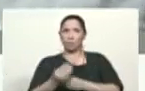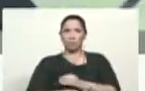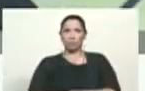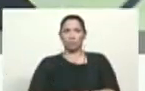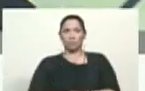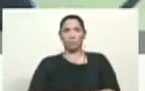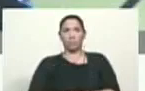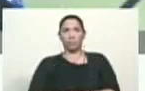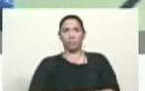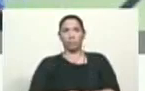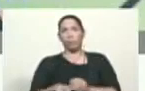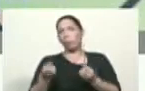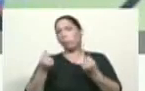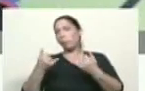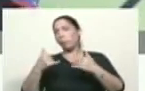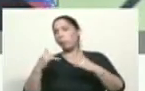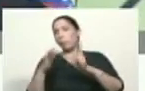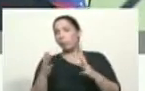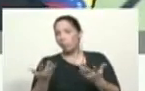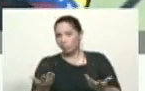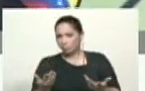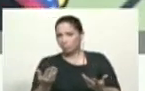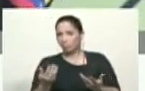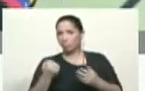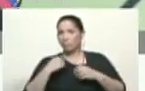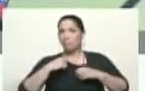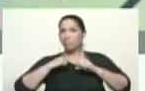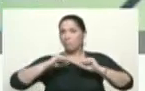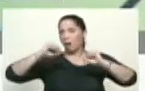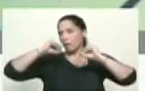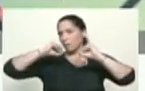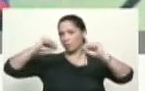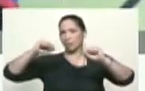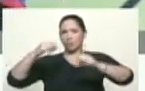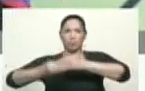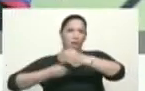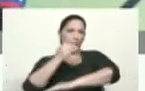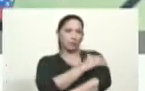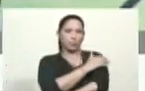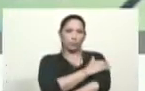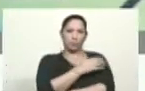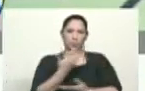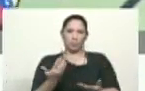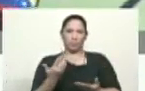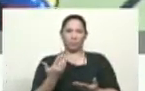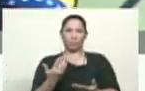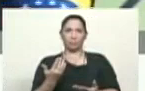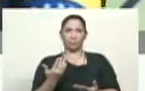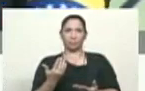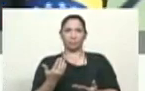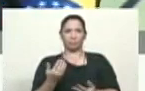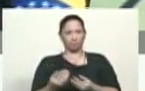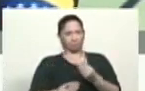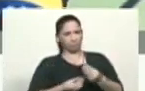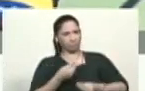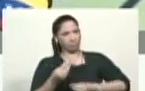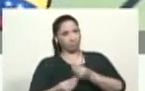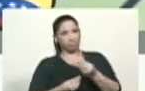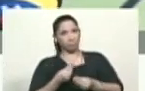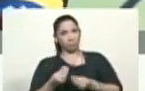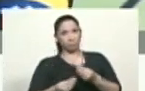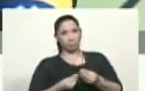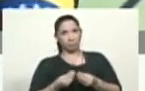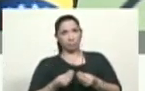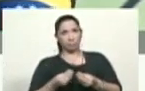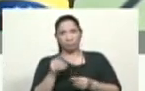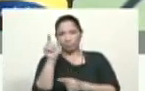¿Cuántas manifestaciones no ha hecho aquí la oposición venezolana? Ya perdemos la cuenta. Pero que haya figuras